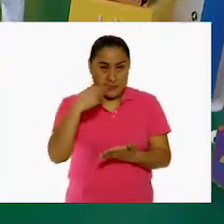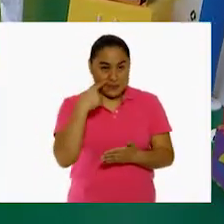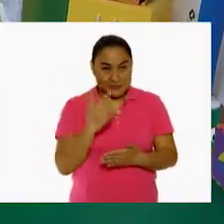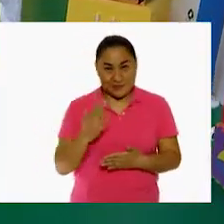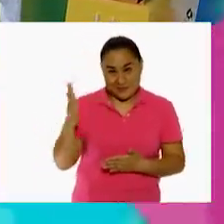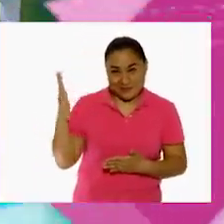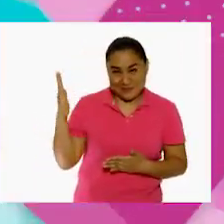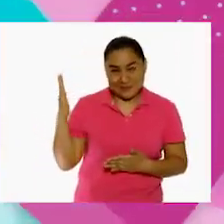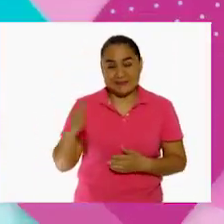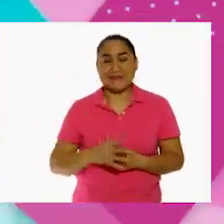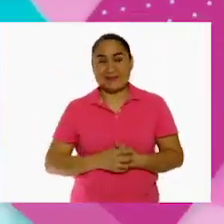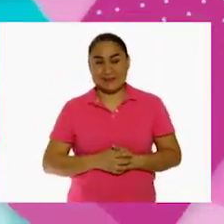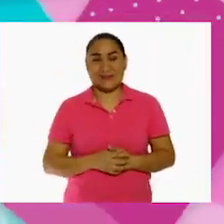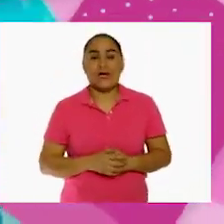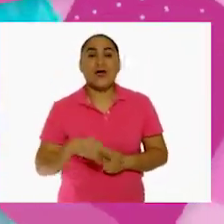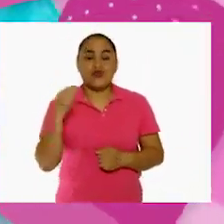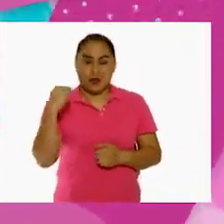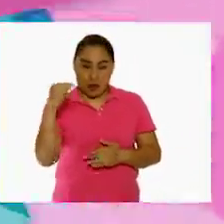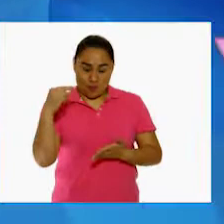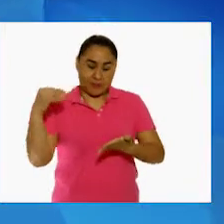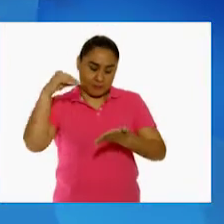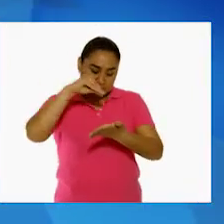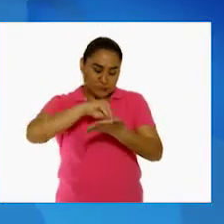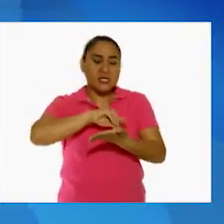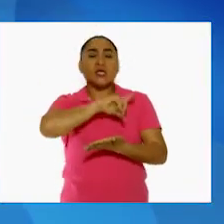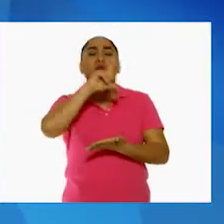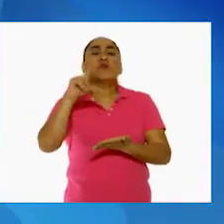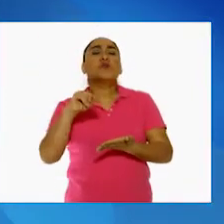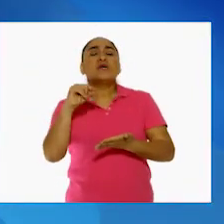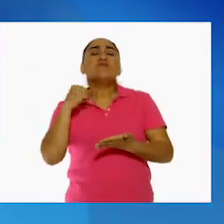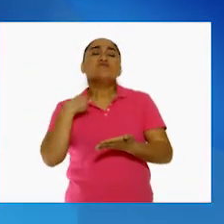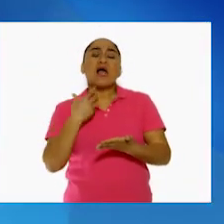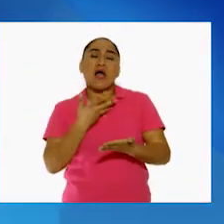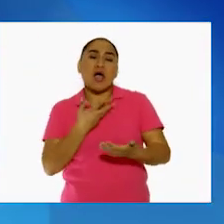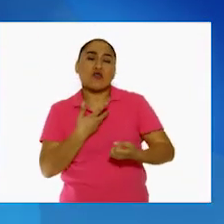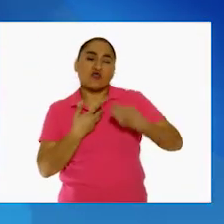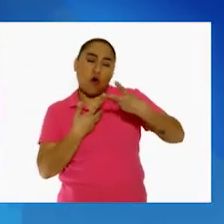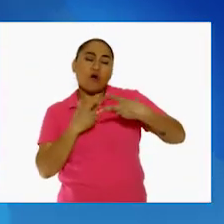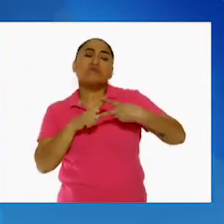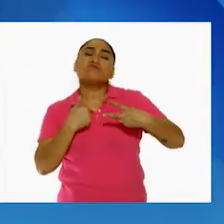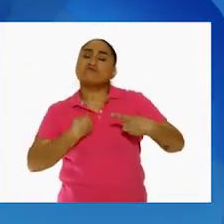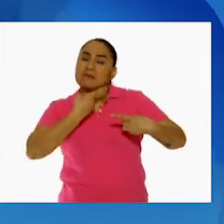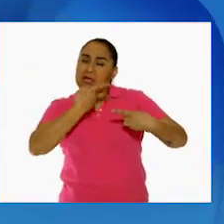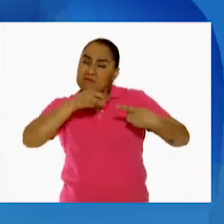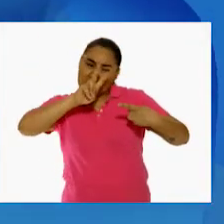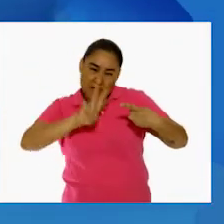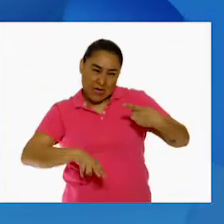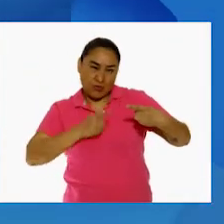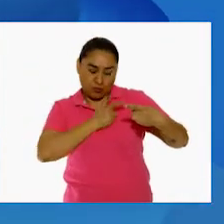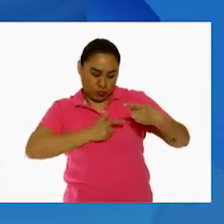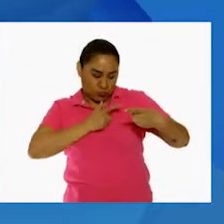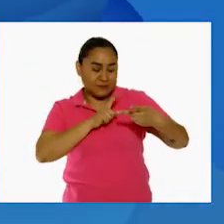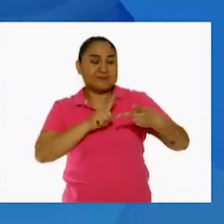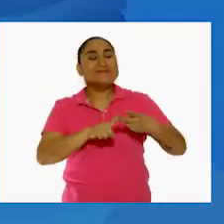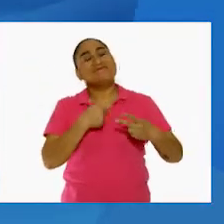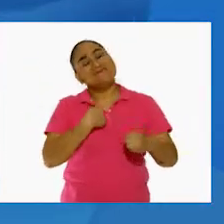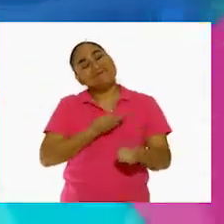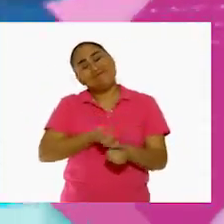¿no? Ajá, mi nombre, y después puse dos cualidades. Soy sincera y tengo buen